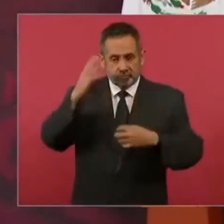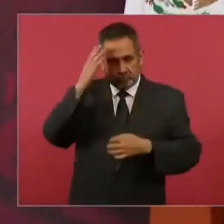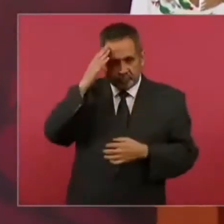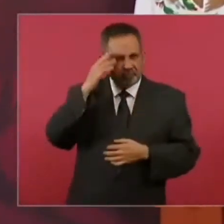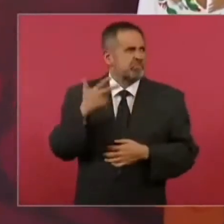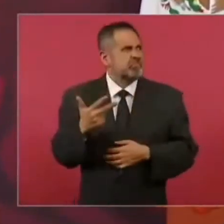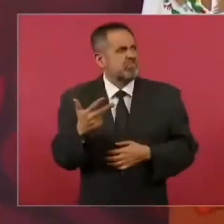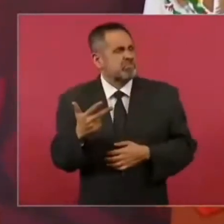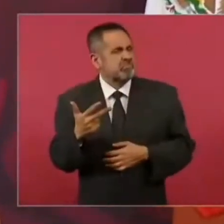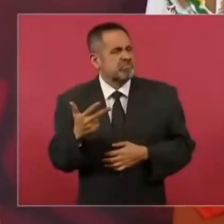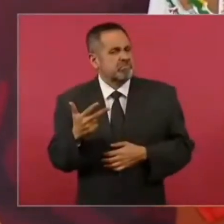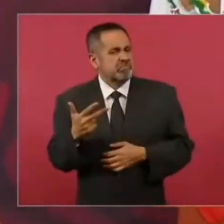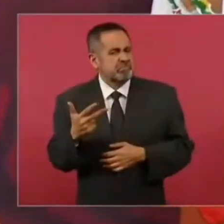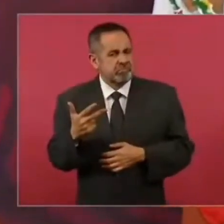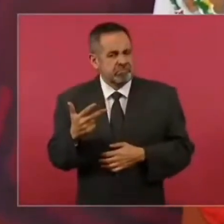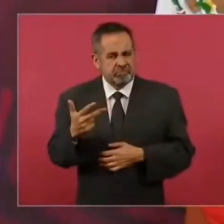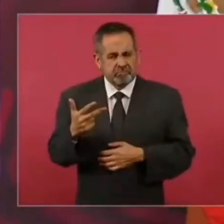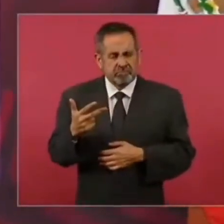8.